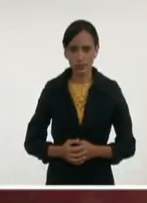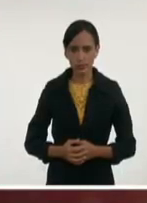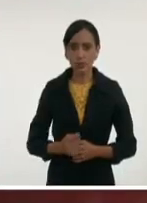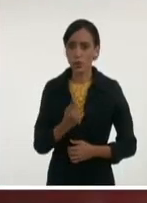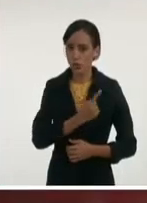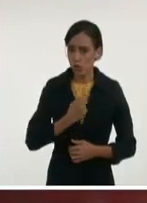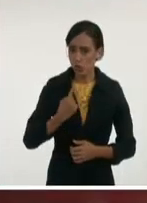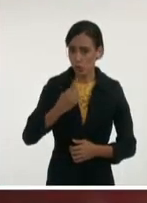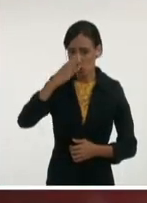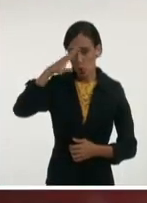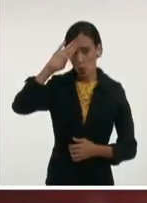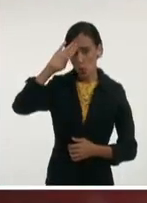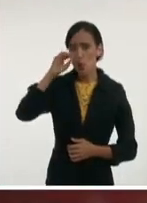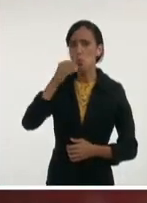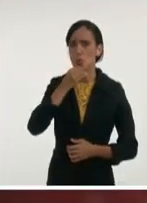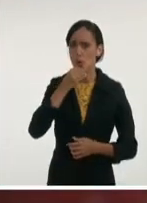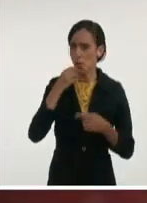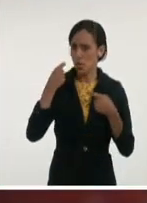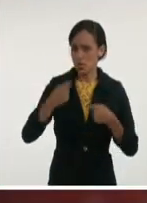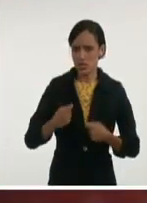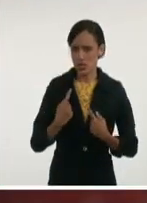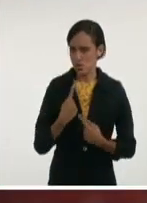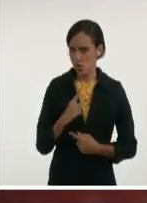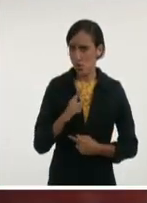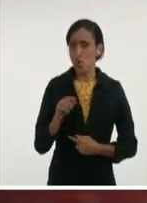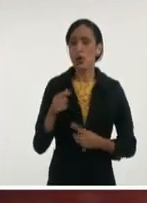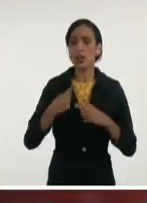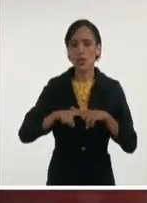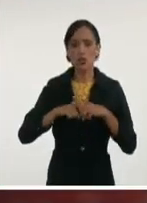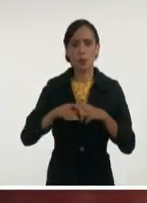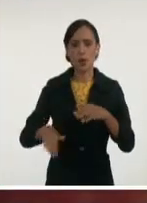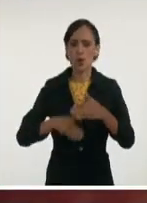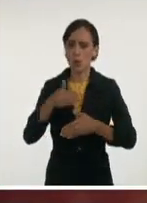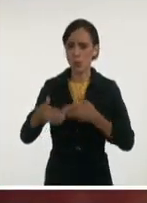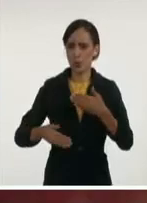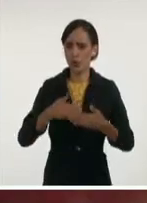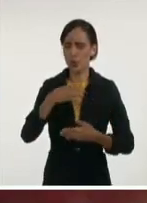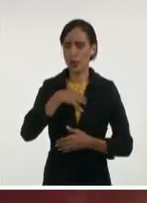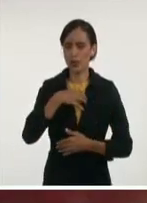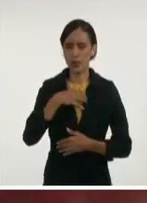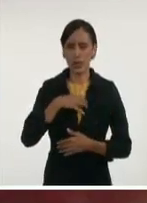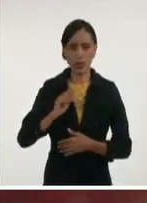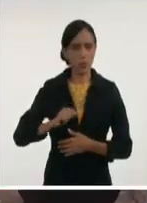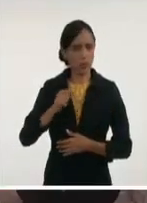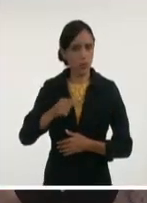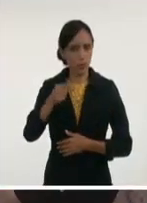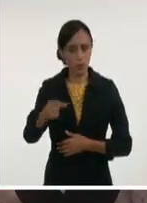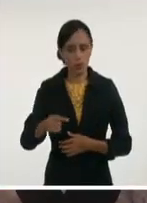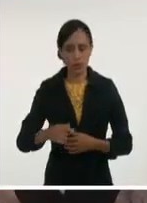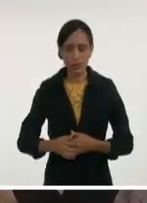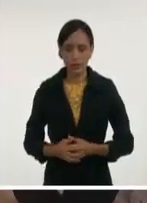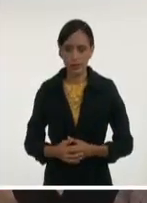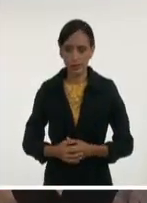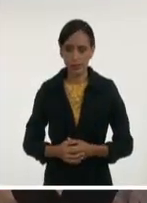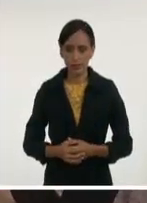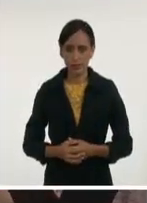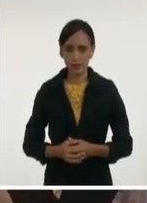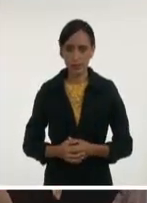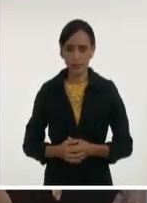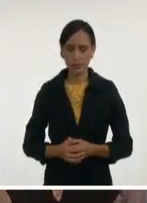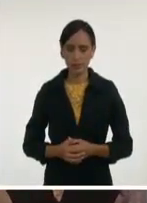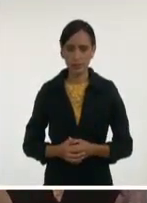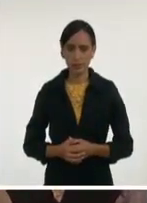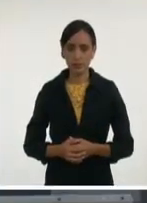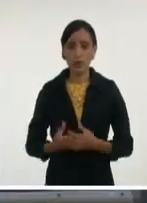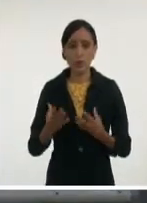sus propias decisiones y buscar soluciones a los miles de problemas que se presentan todos aurora de dignidad y